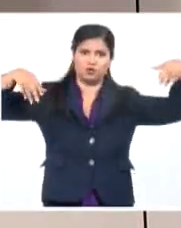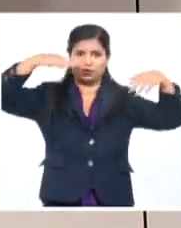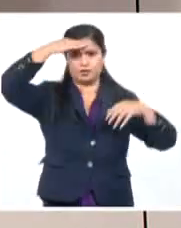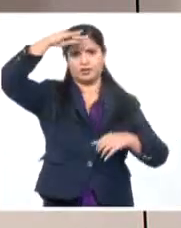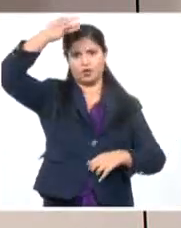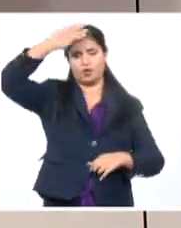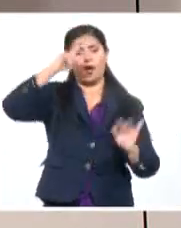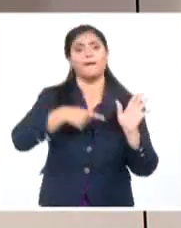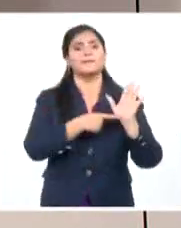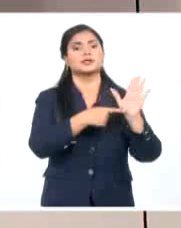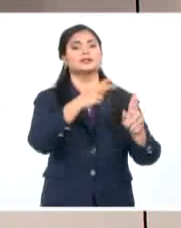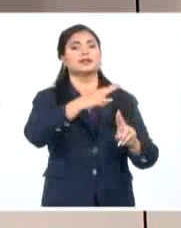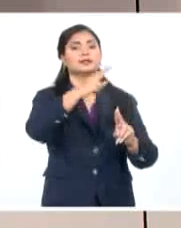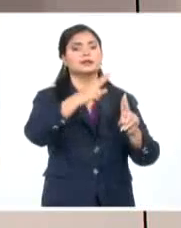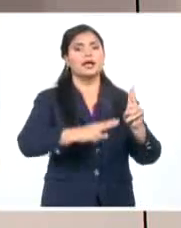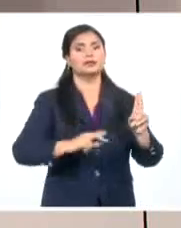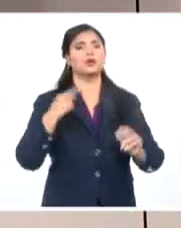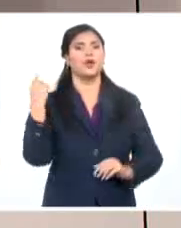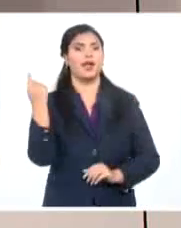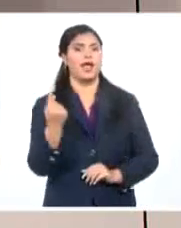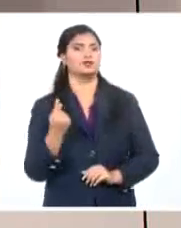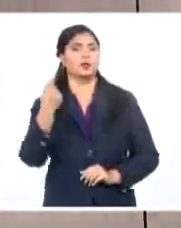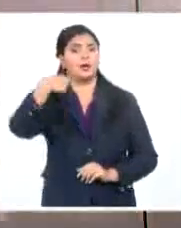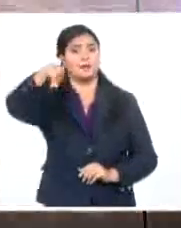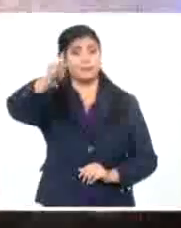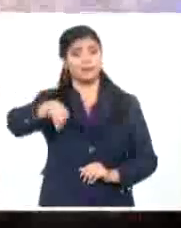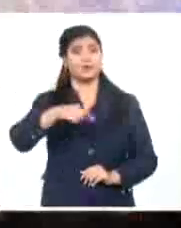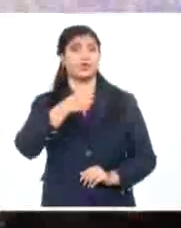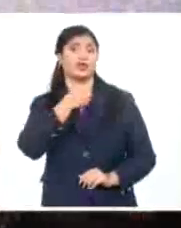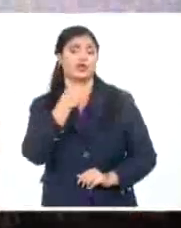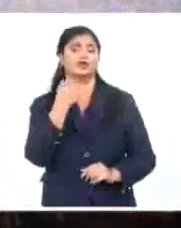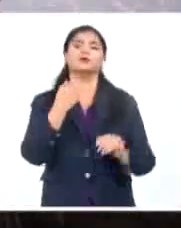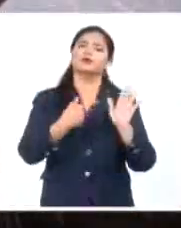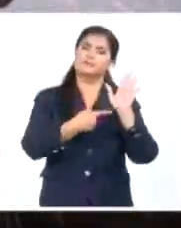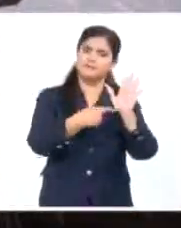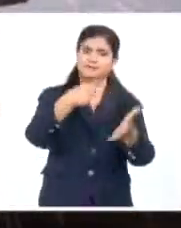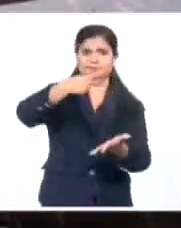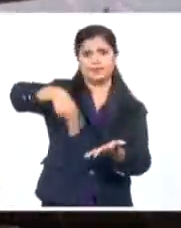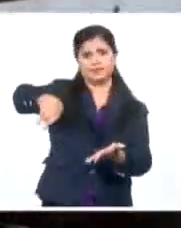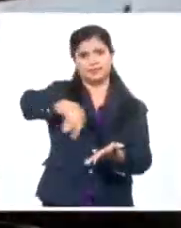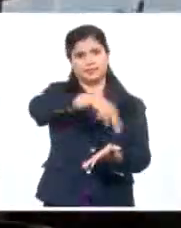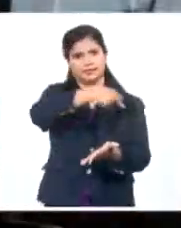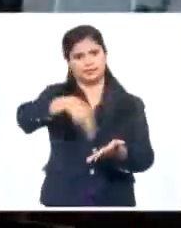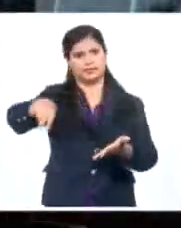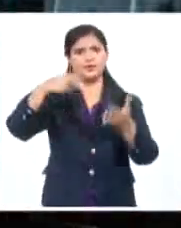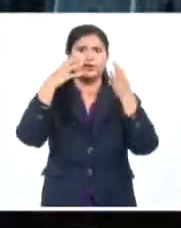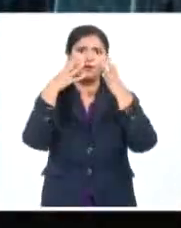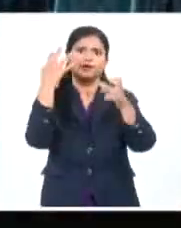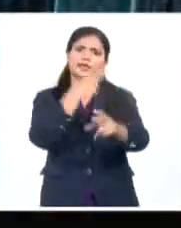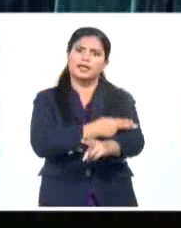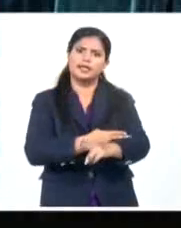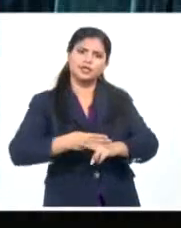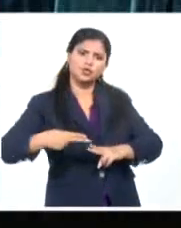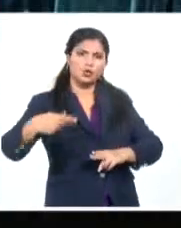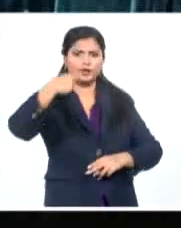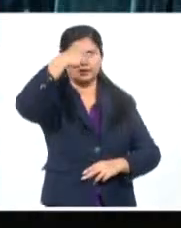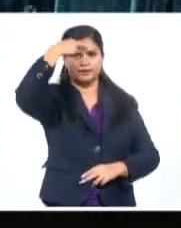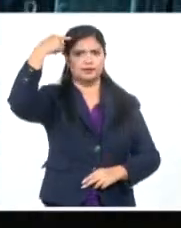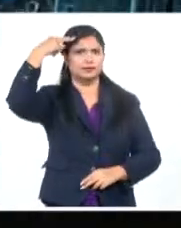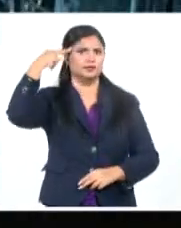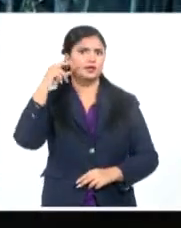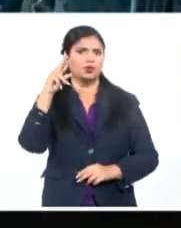nacional la gala La magia de la danza La Apuesta recoge importantes momentos del arte coreográfico del siglo XX